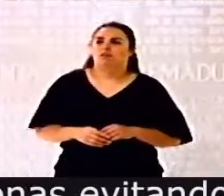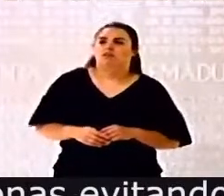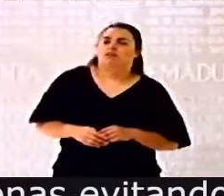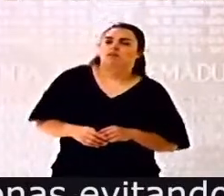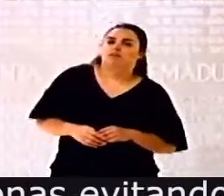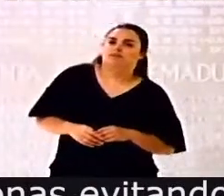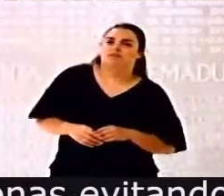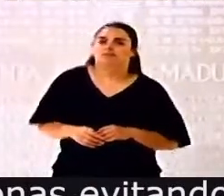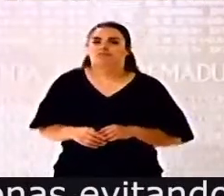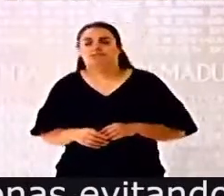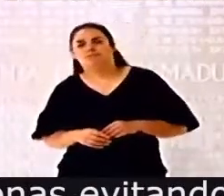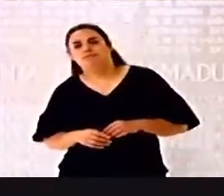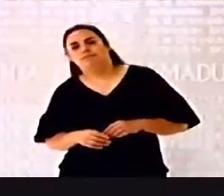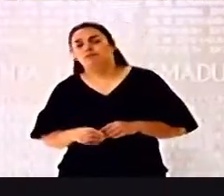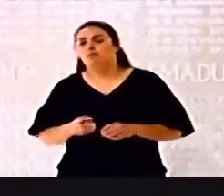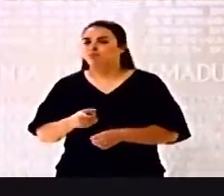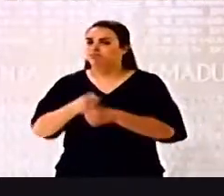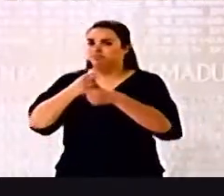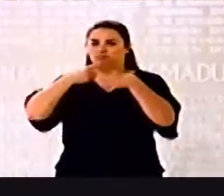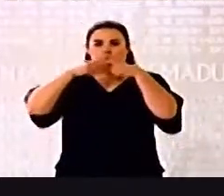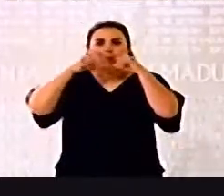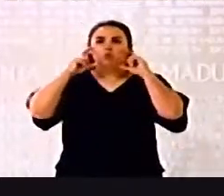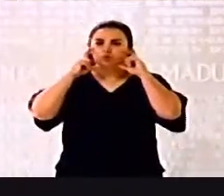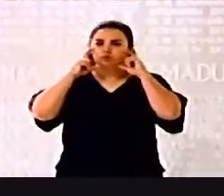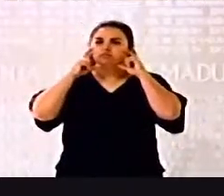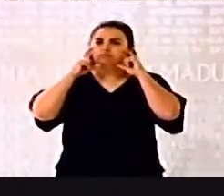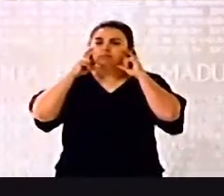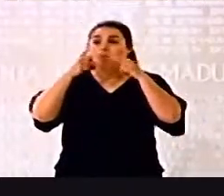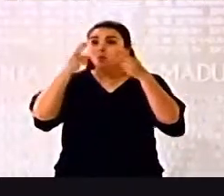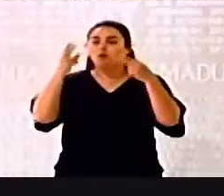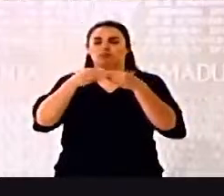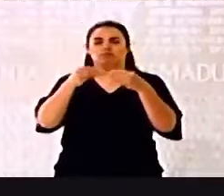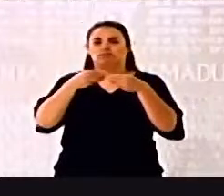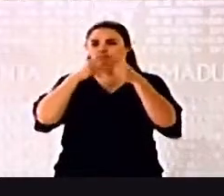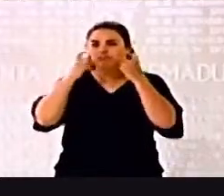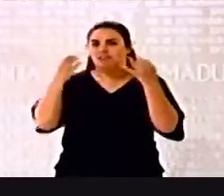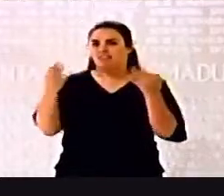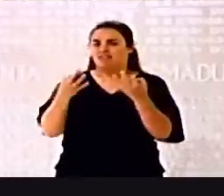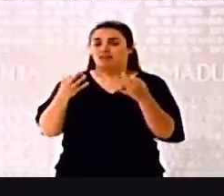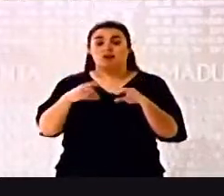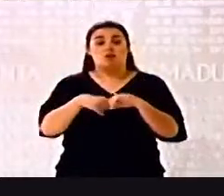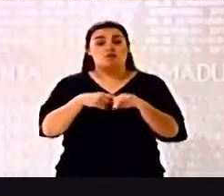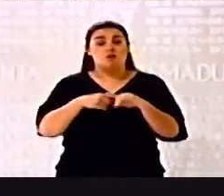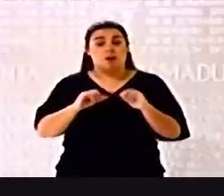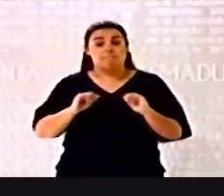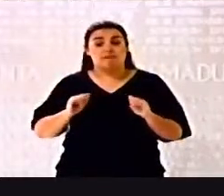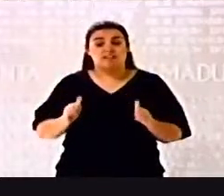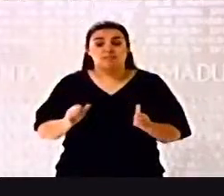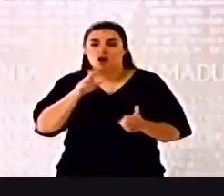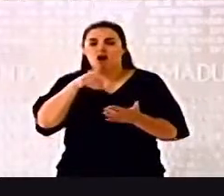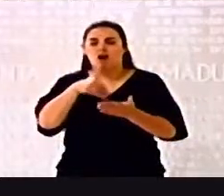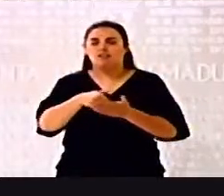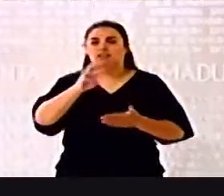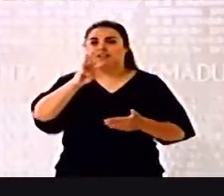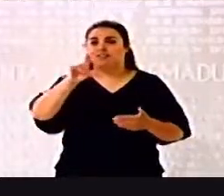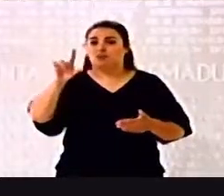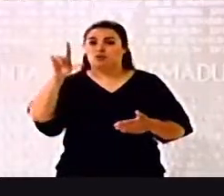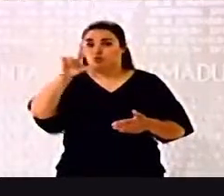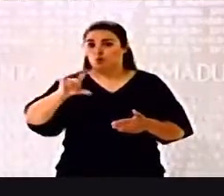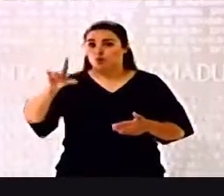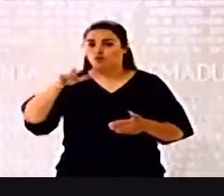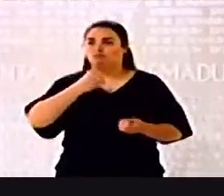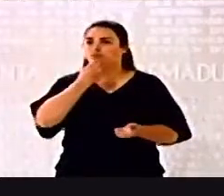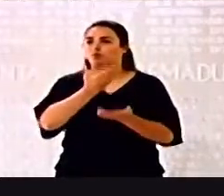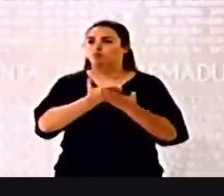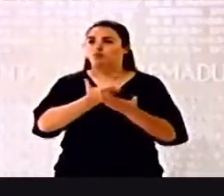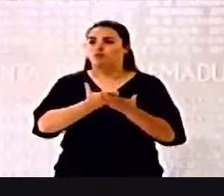Es obligatorio el uso de mascarilla para los espectadores. El aforo inicialmente, hasta el 31 de julio, hemos propuesto